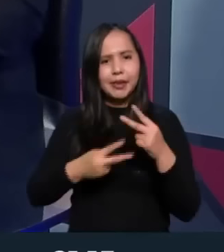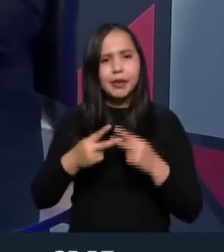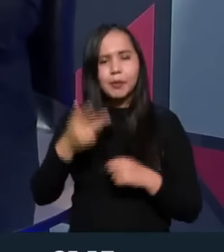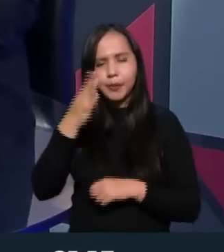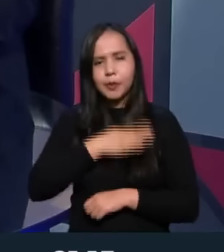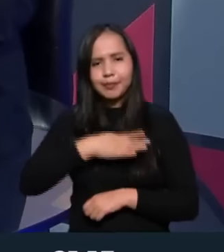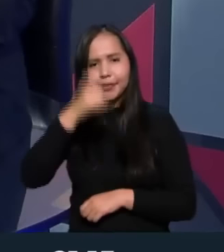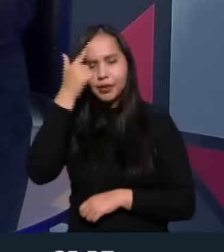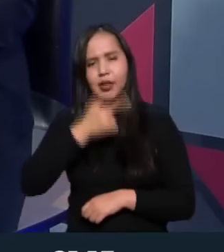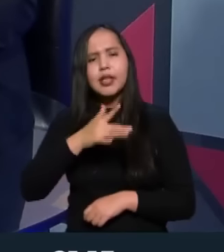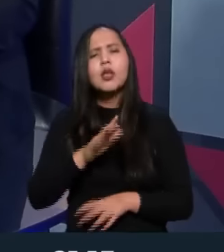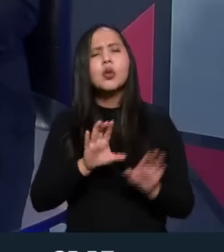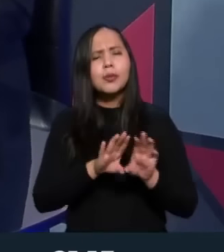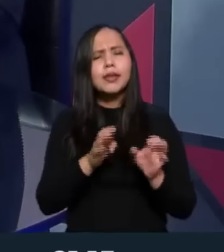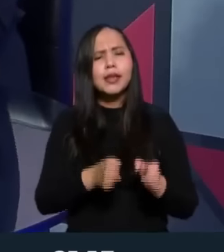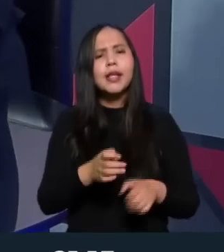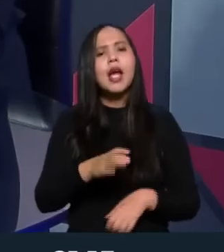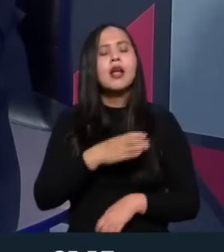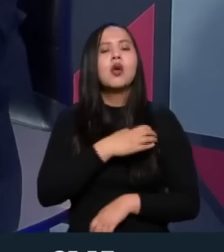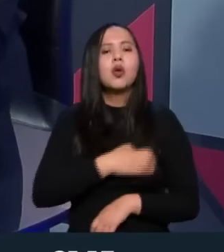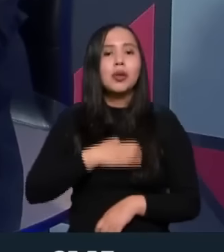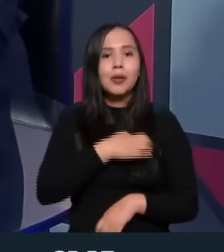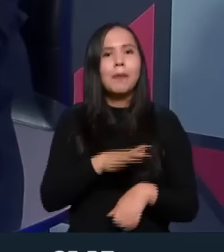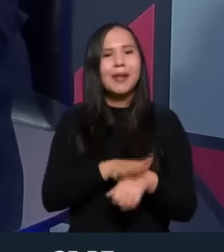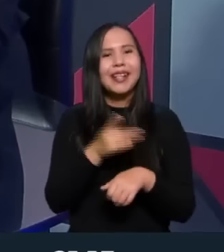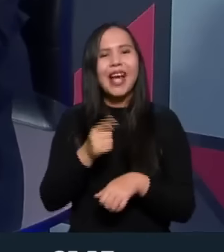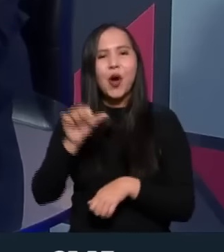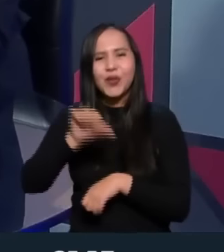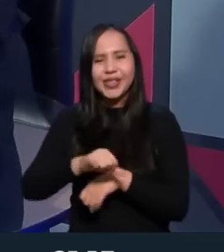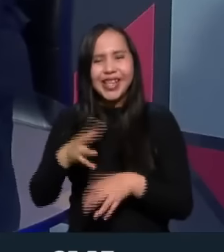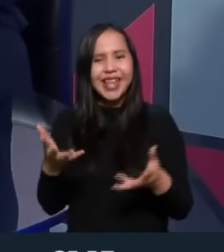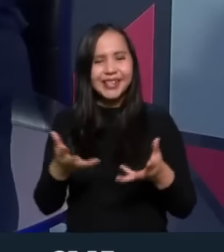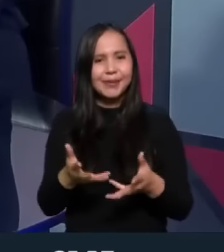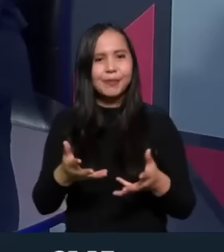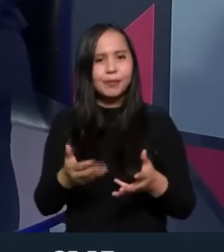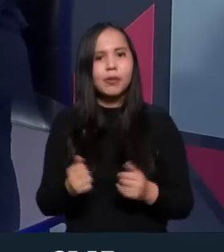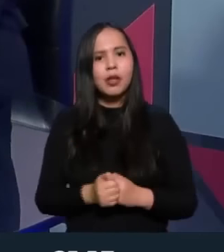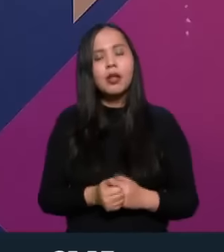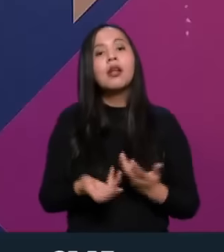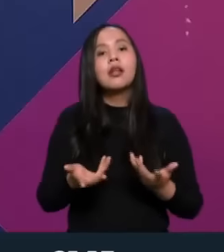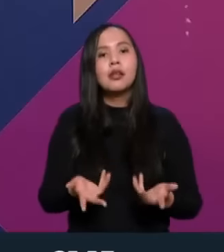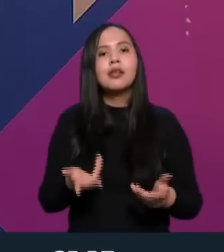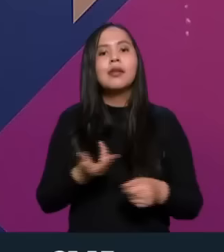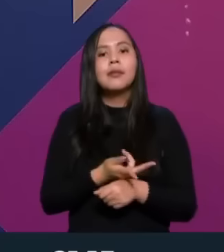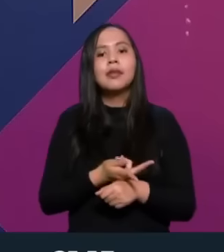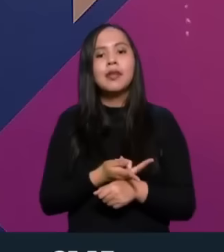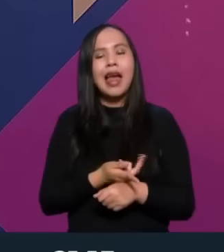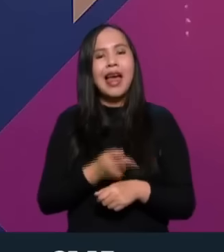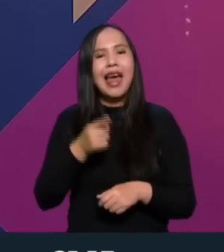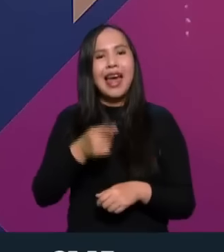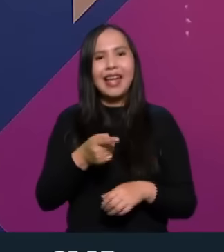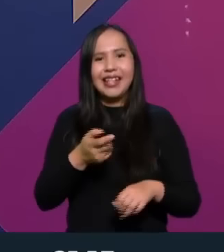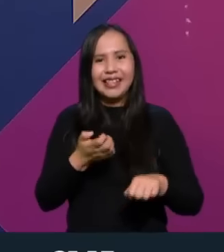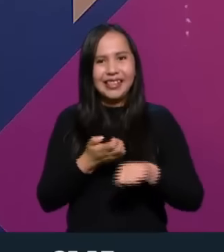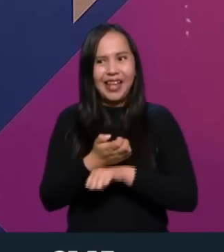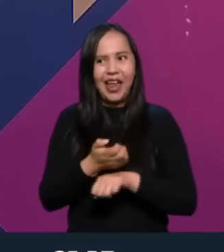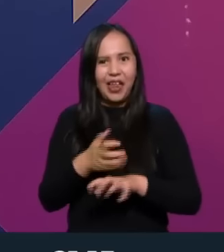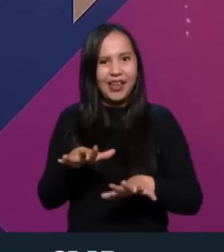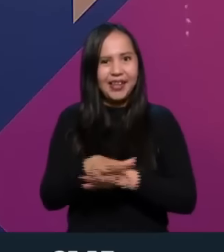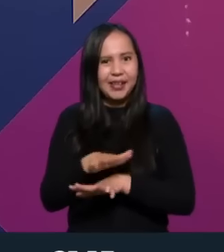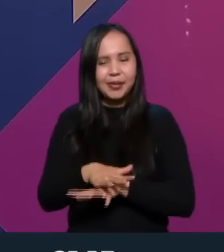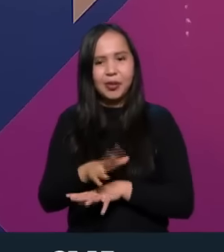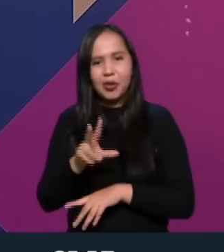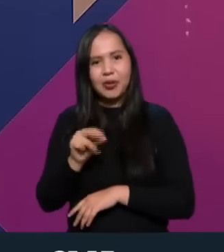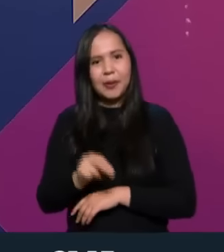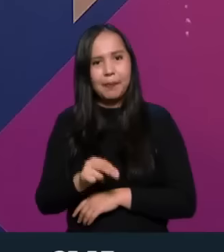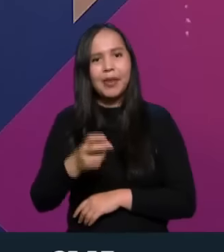Muy contento de la conjura que se conjuró hoy, porque no hubo golpe de Estado a la